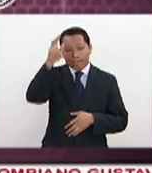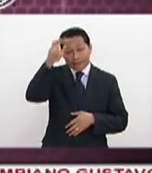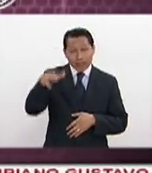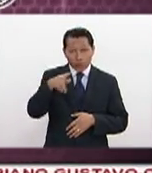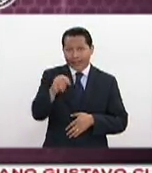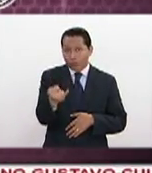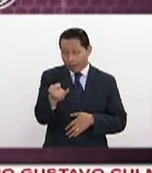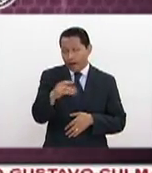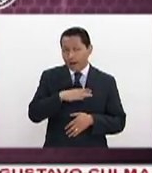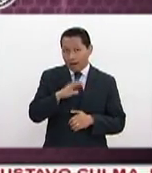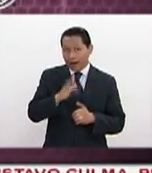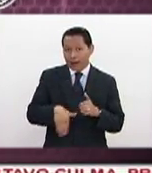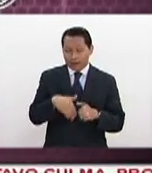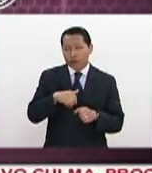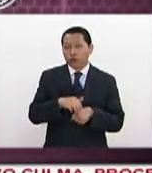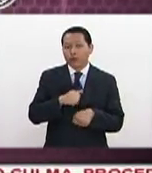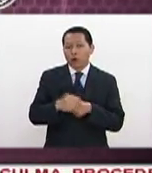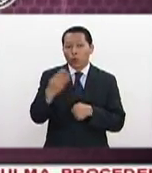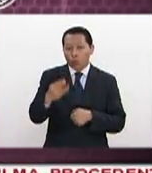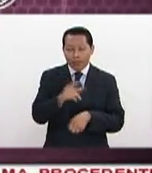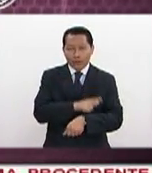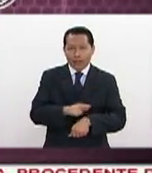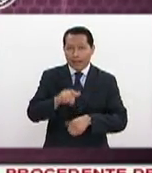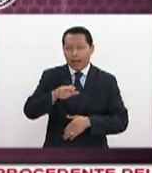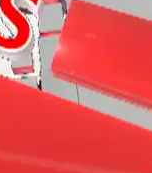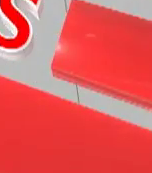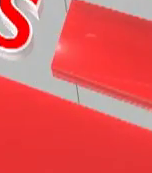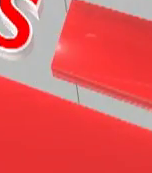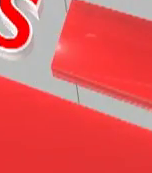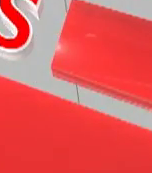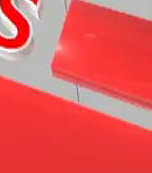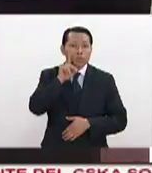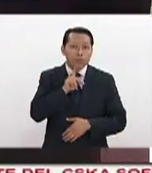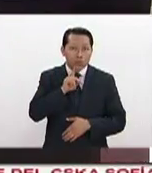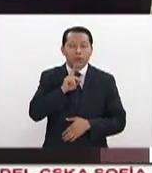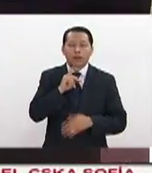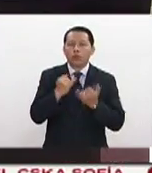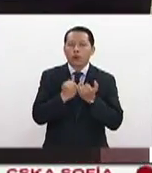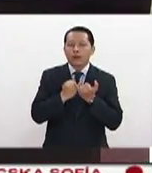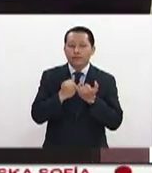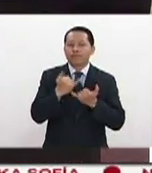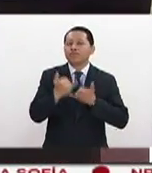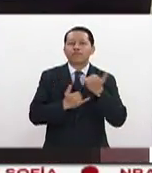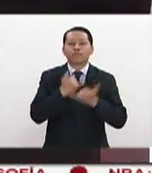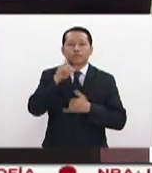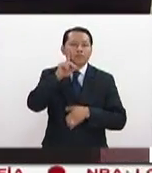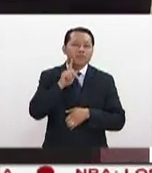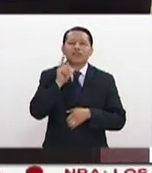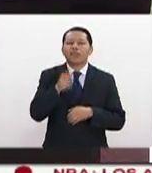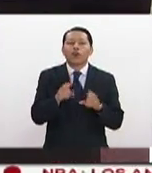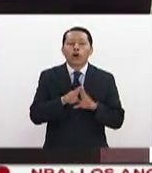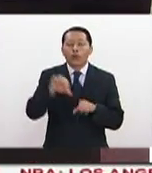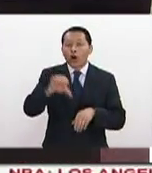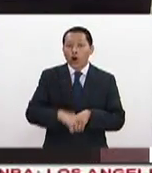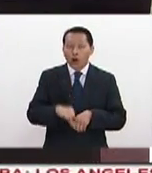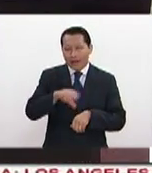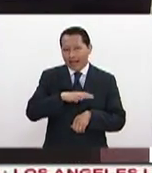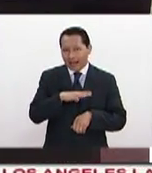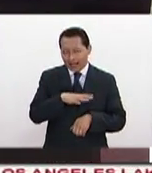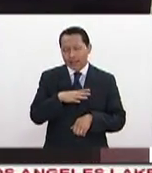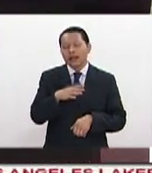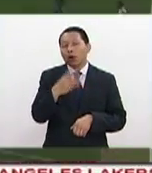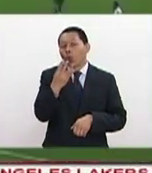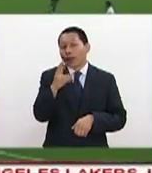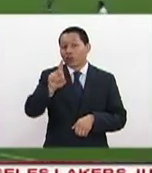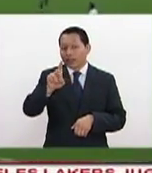Tijuana cerrarán esta jornada 4 de la Liga MX femenil. Ya que estamos con el fútbol femenino, hoy a las 16:30 horas